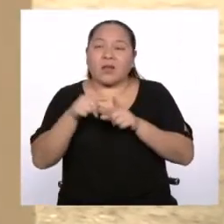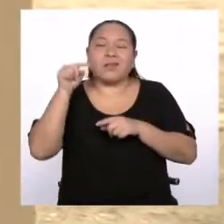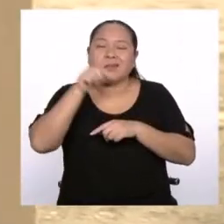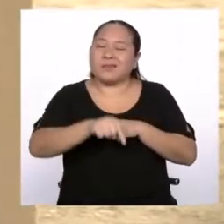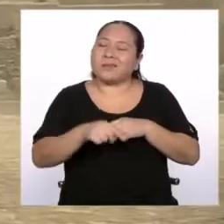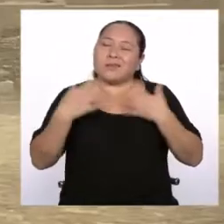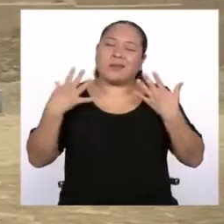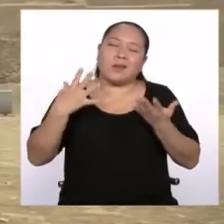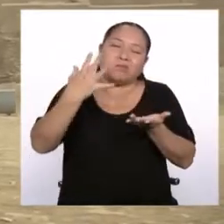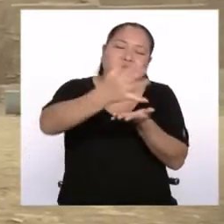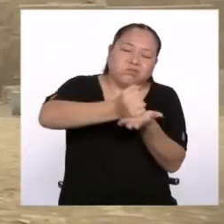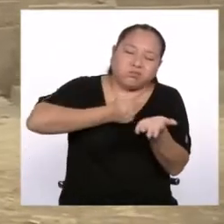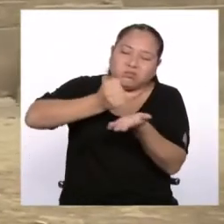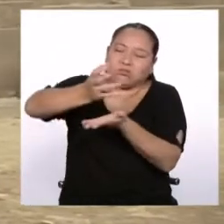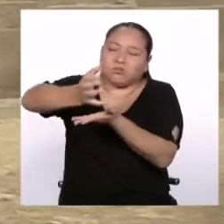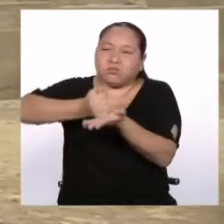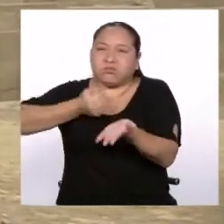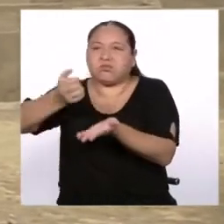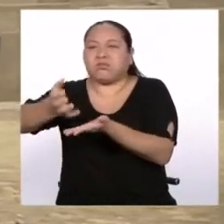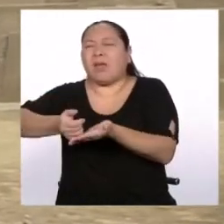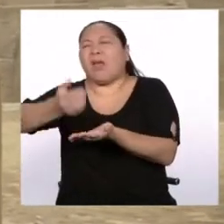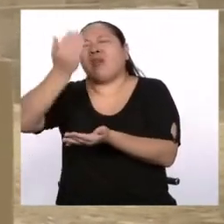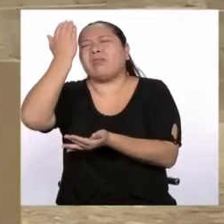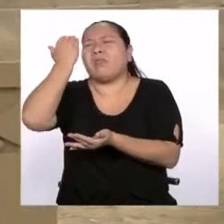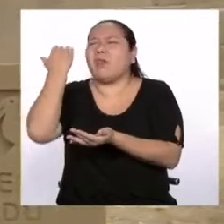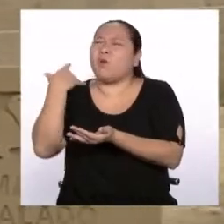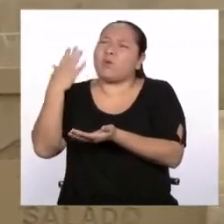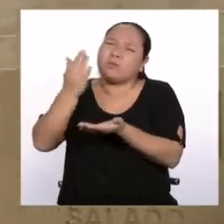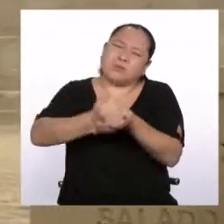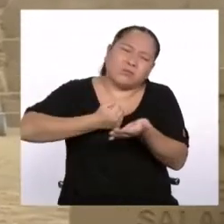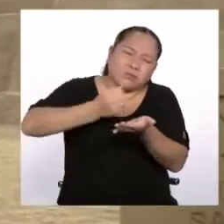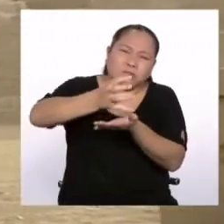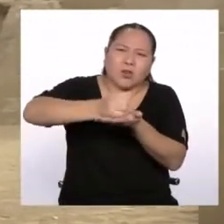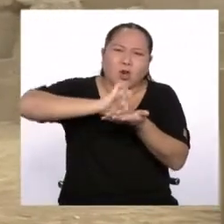saqueos desde el periodo virreinal.